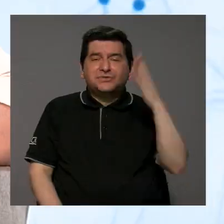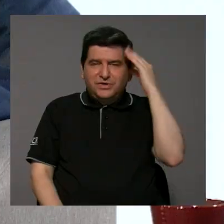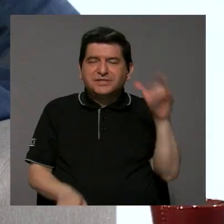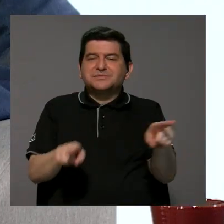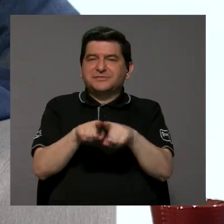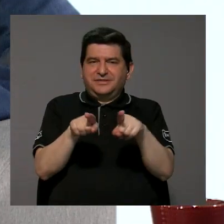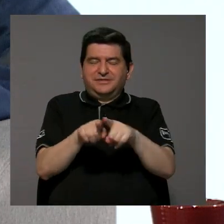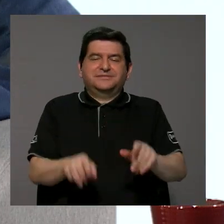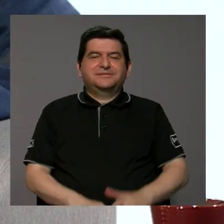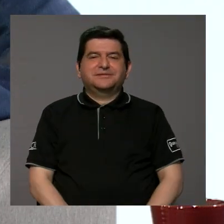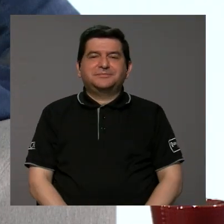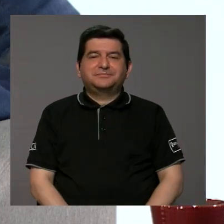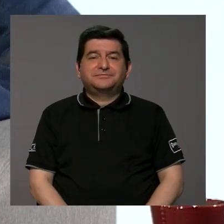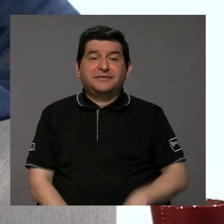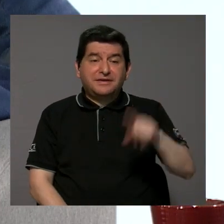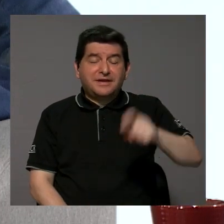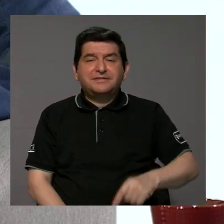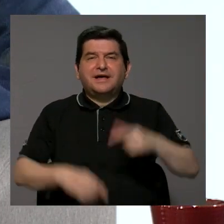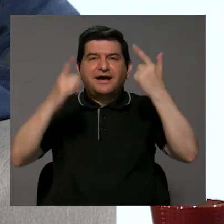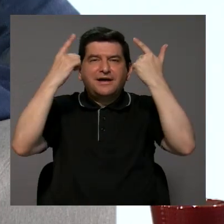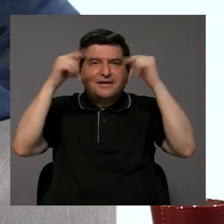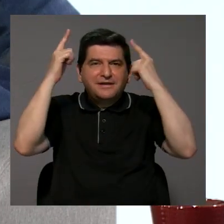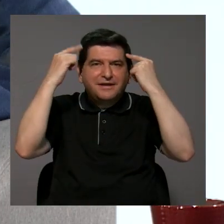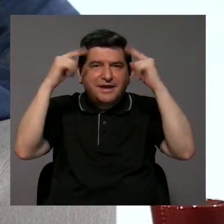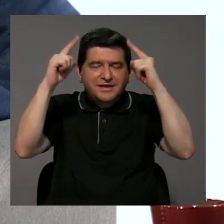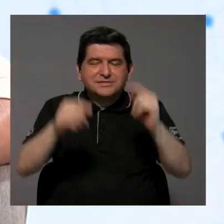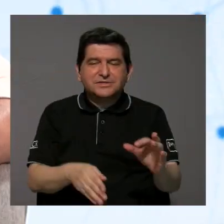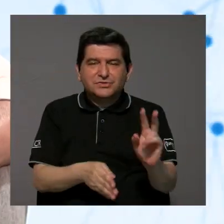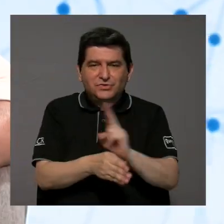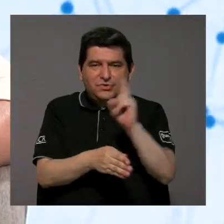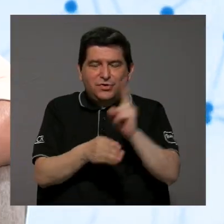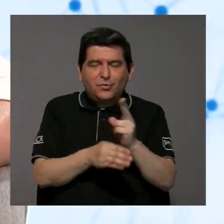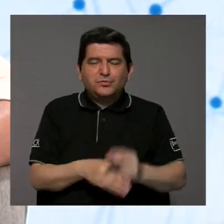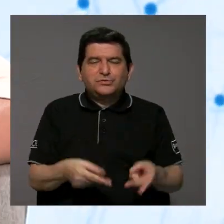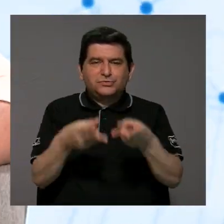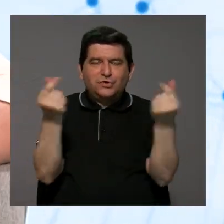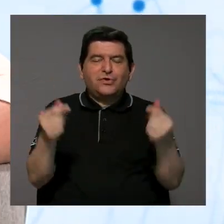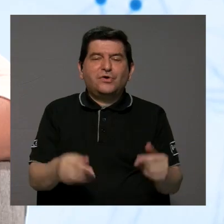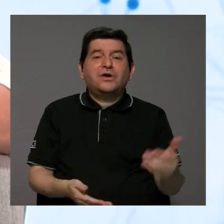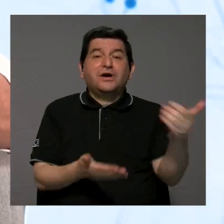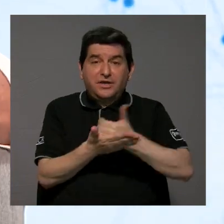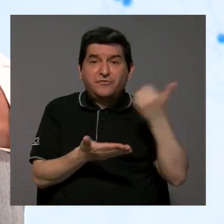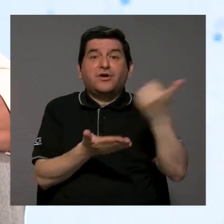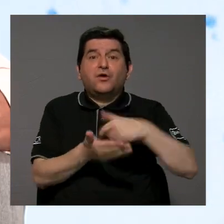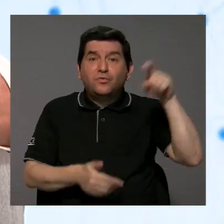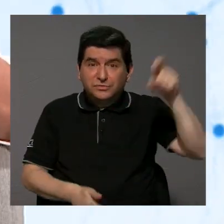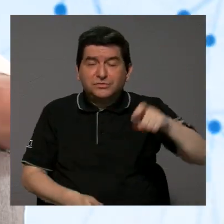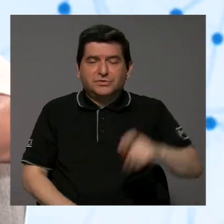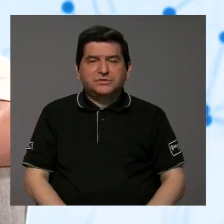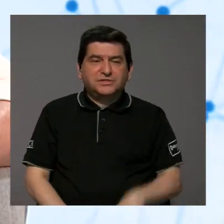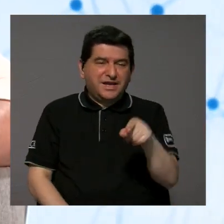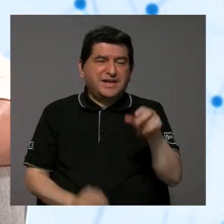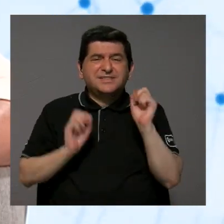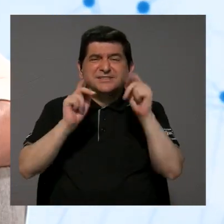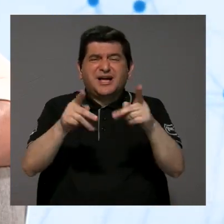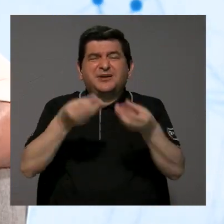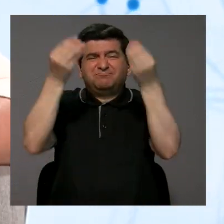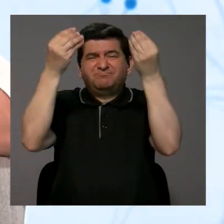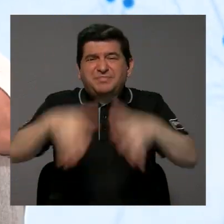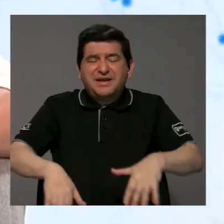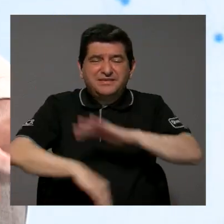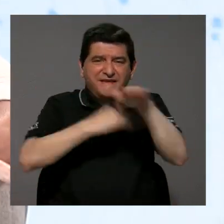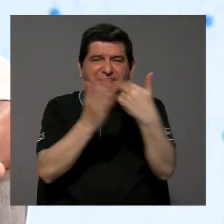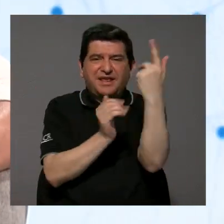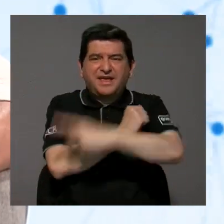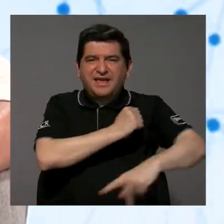expertise. Quiere decir que ocupamos eficiencia del gasto, pero también más recursos. Esa oportunidad se perdió muy rápidamente